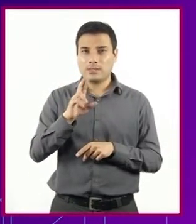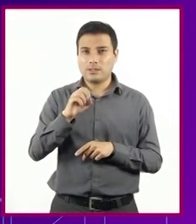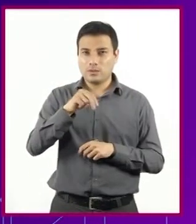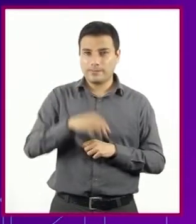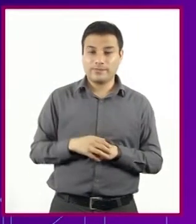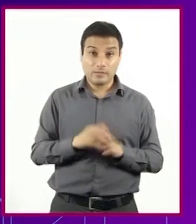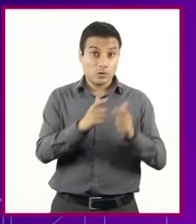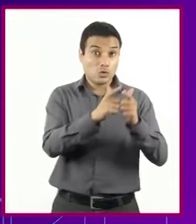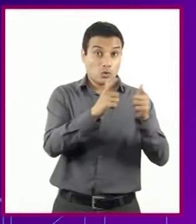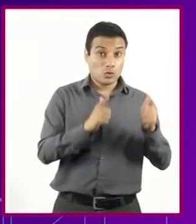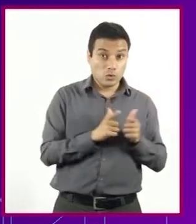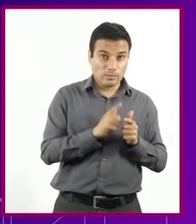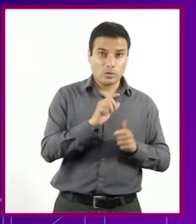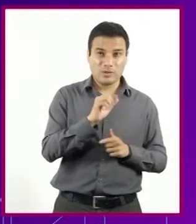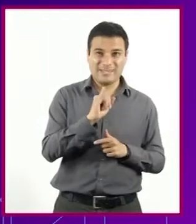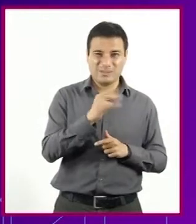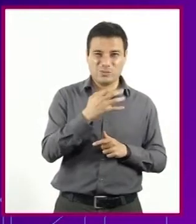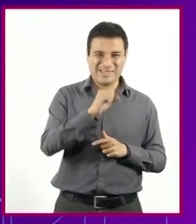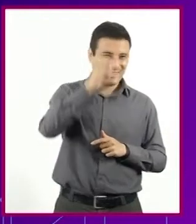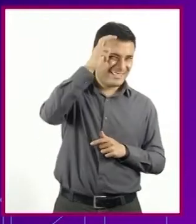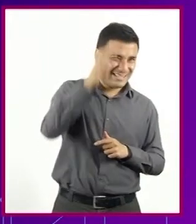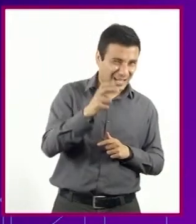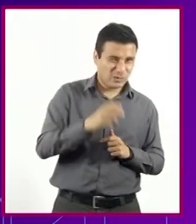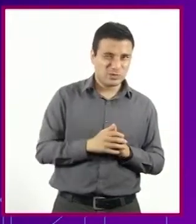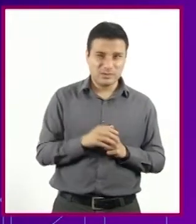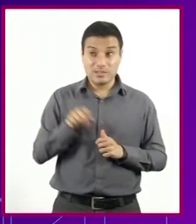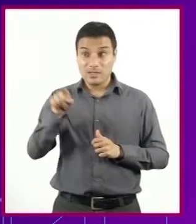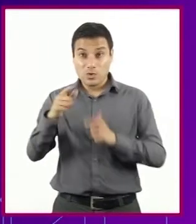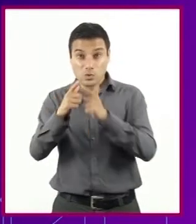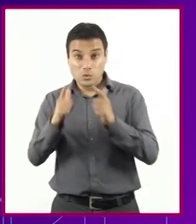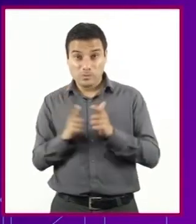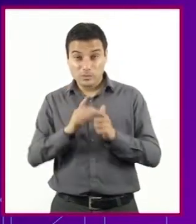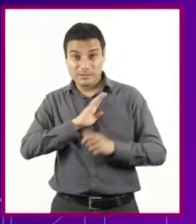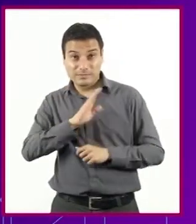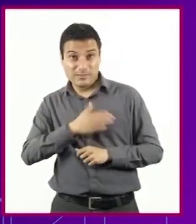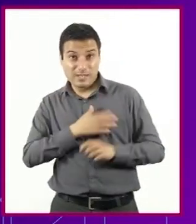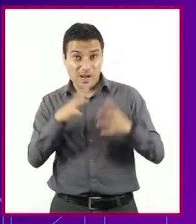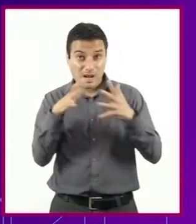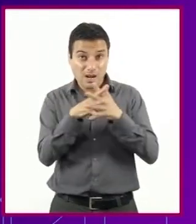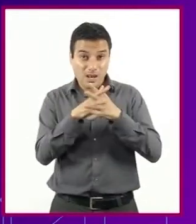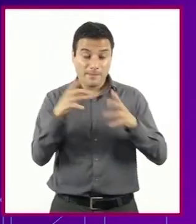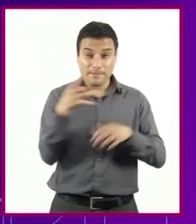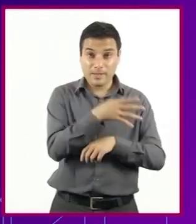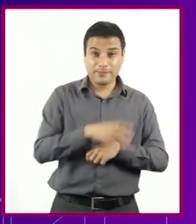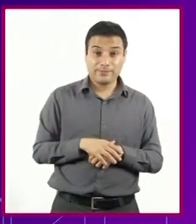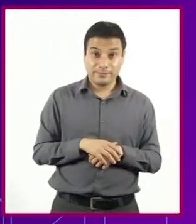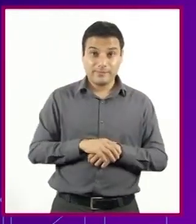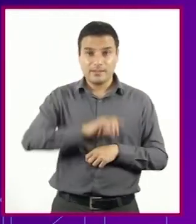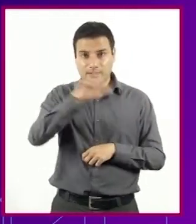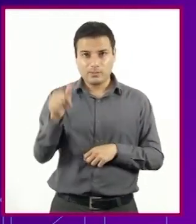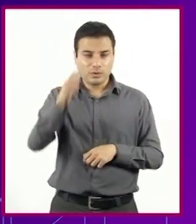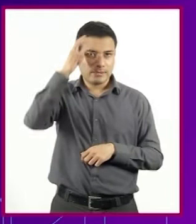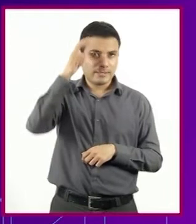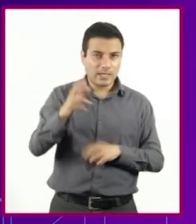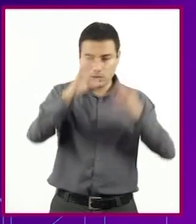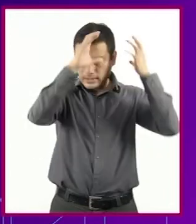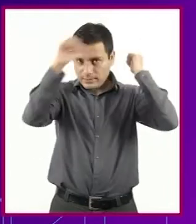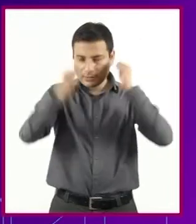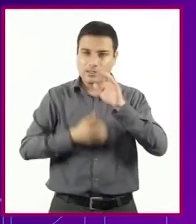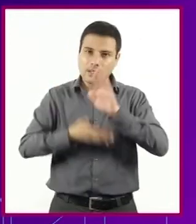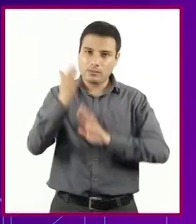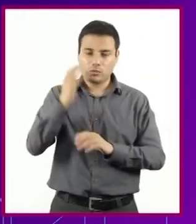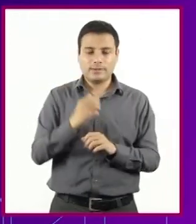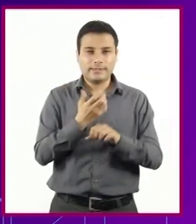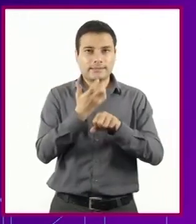ejército insurgente fue vencido por los realistas. Tiempo después, Allende e Hidalgo se reunieron y decidieron ir a Estados Unidos